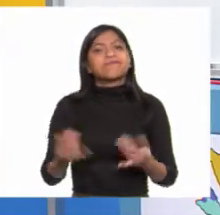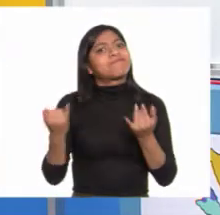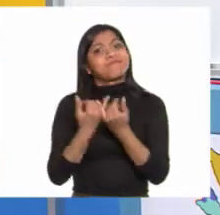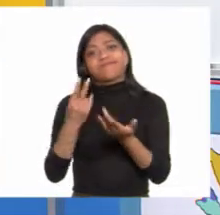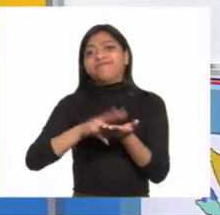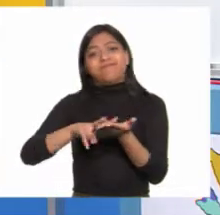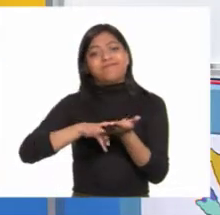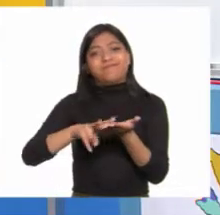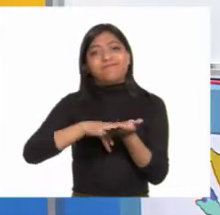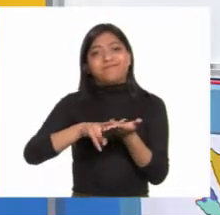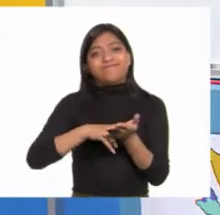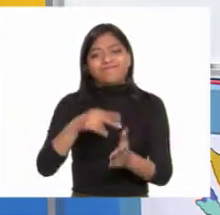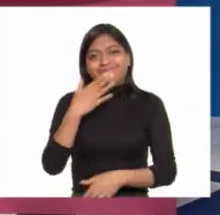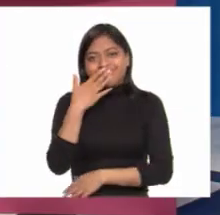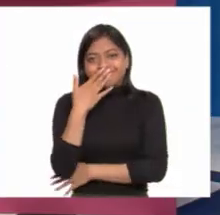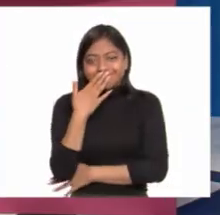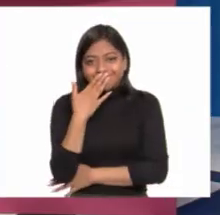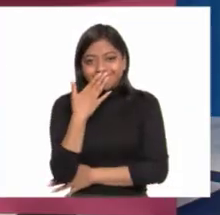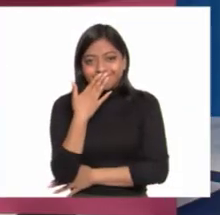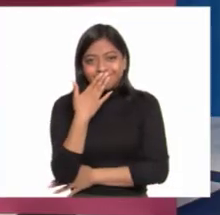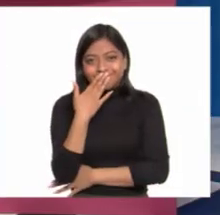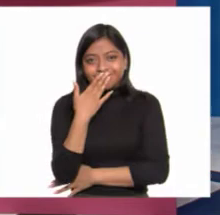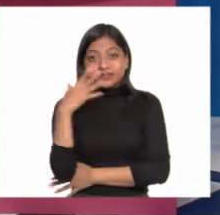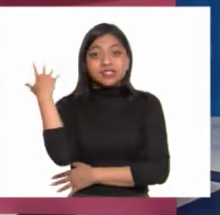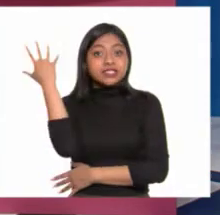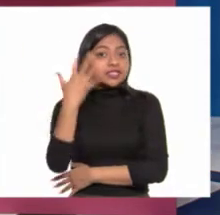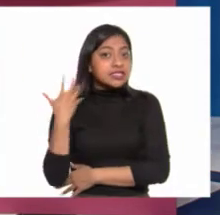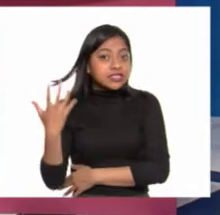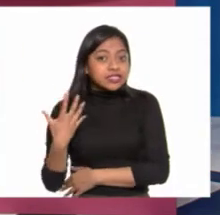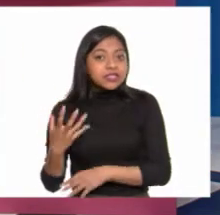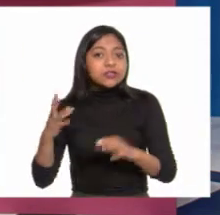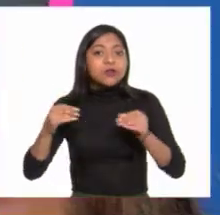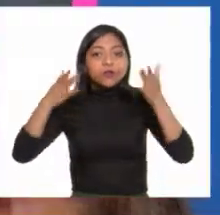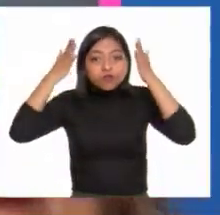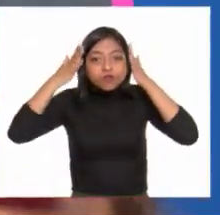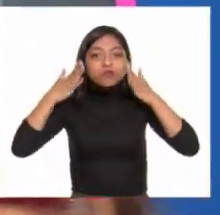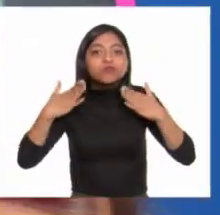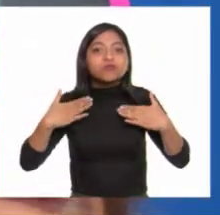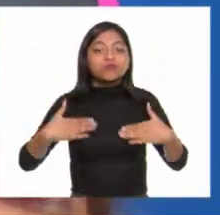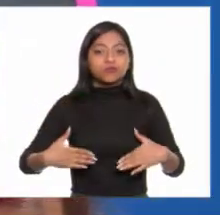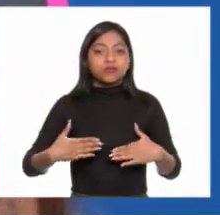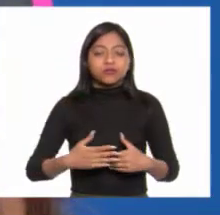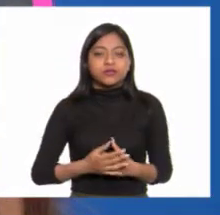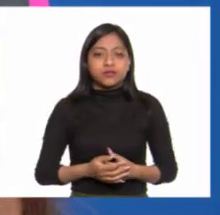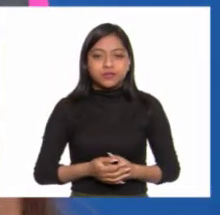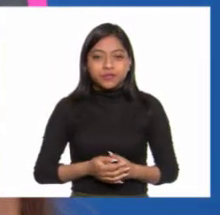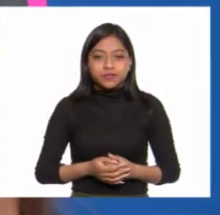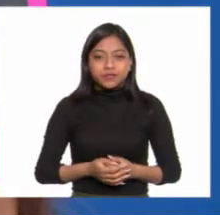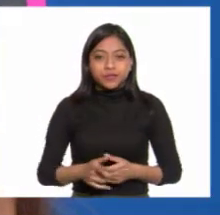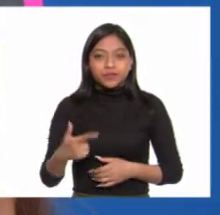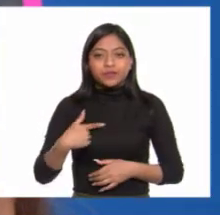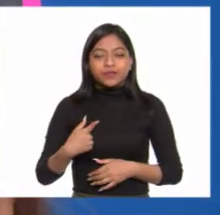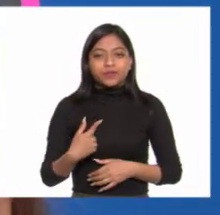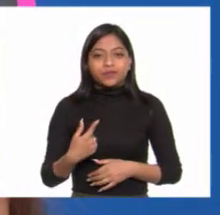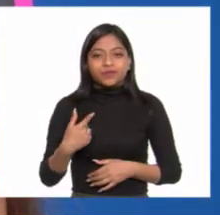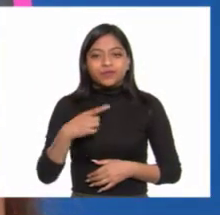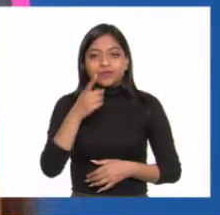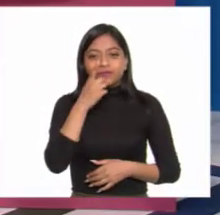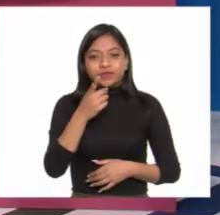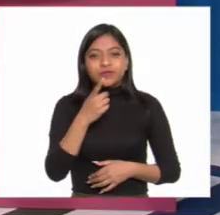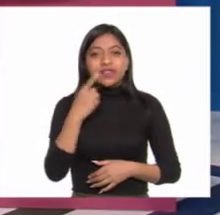verde? Uy. ¿Ondulado o lacio? Uy, yo diría que